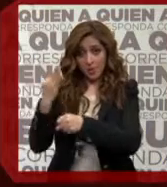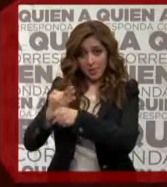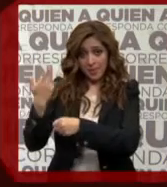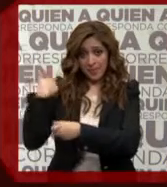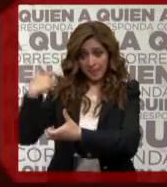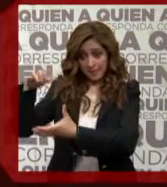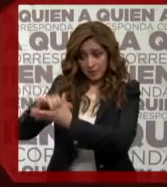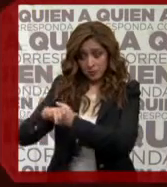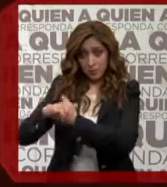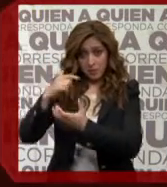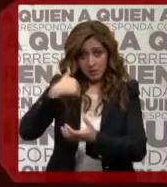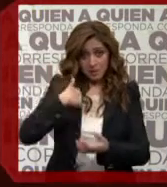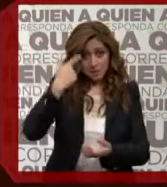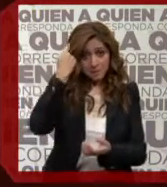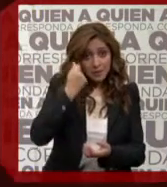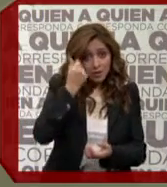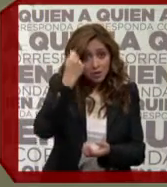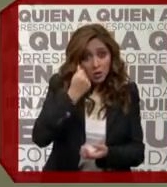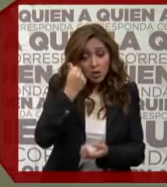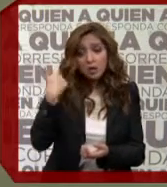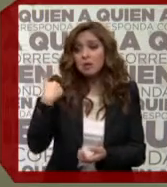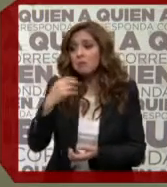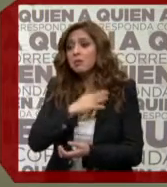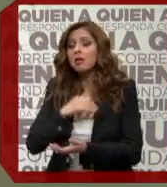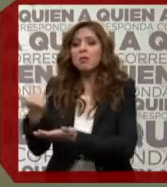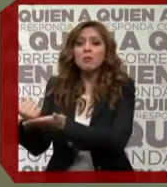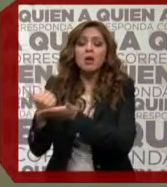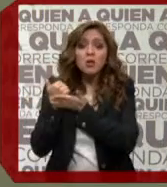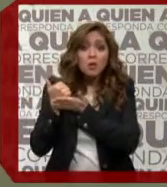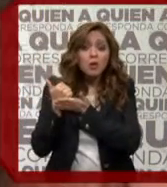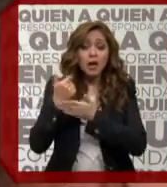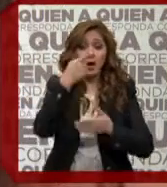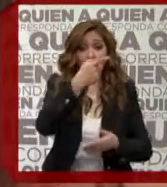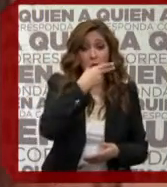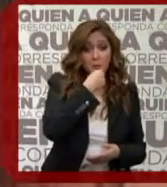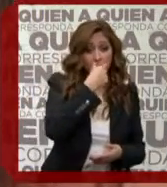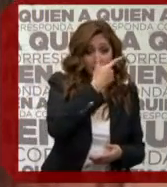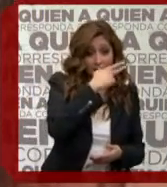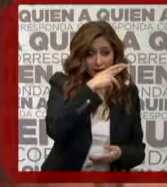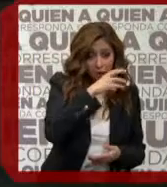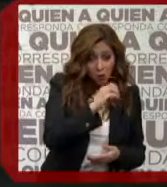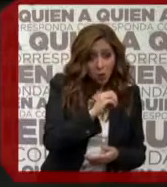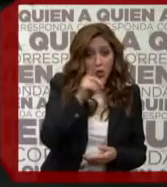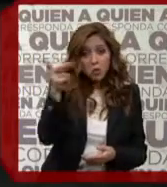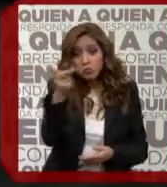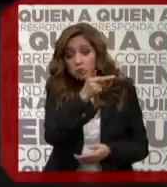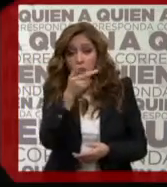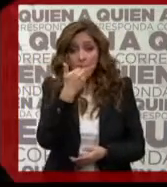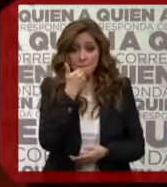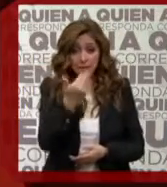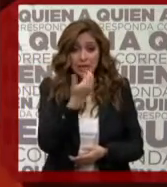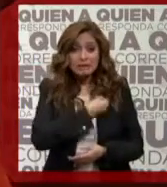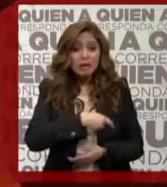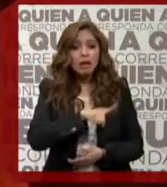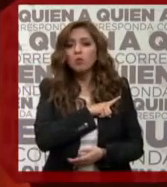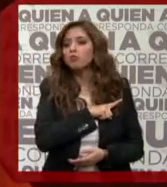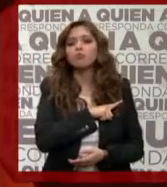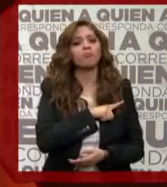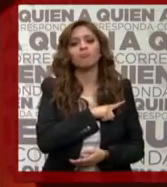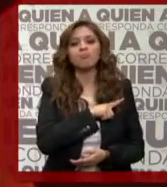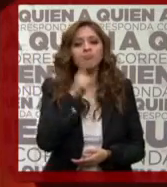pensión me tiene que ayudar mi hijo además de esto Don Gregorio y su esposa no se encuentran bien de salud sí